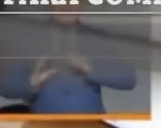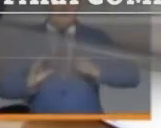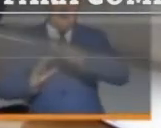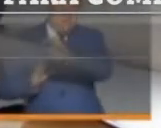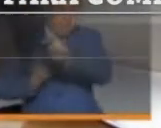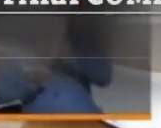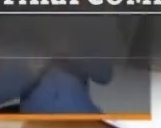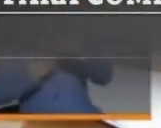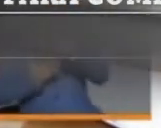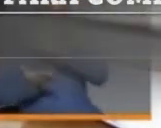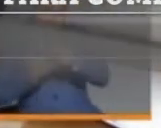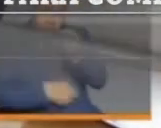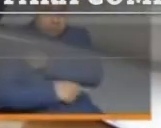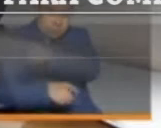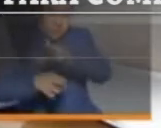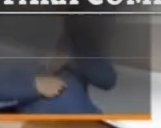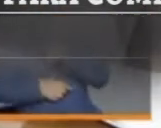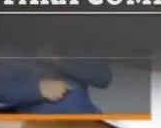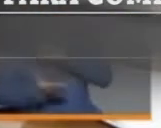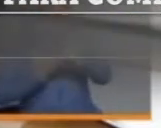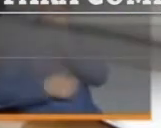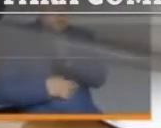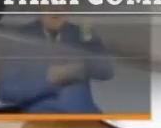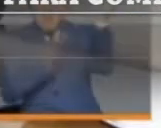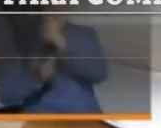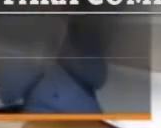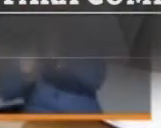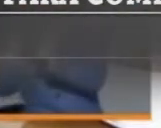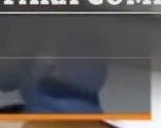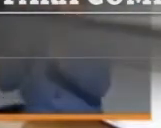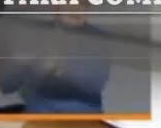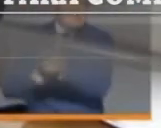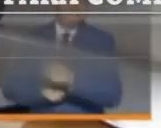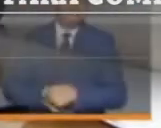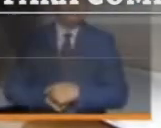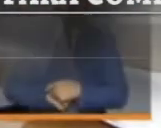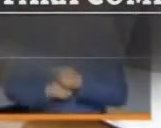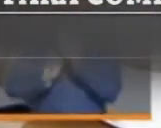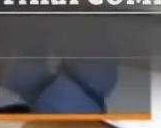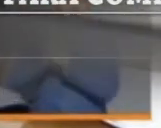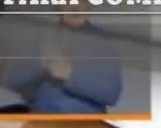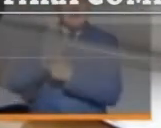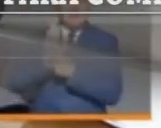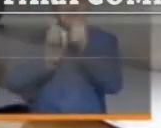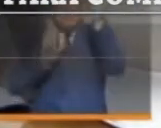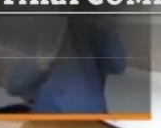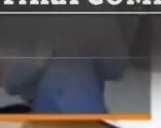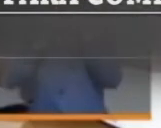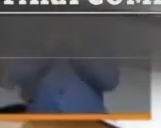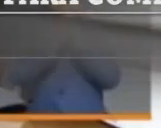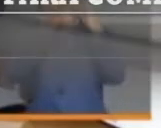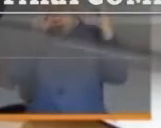costos de la adquisición de las vacunas y su importación. Asumir las condiciones negociadas por la importación